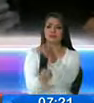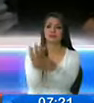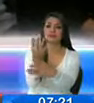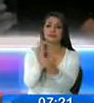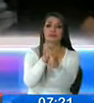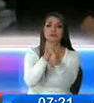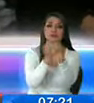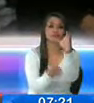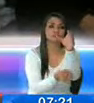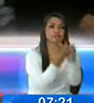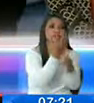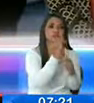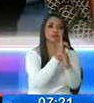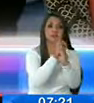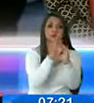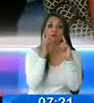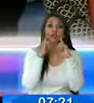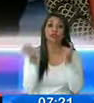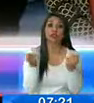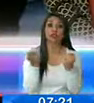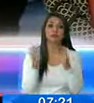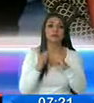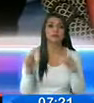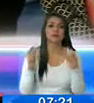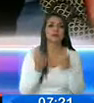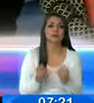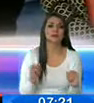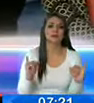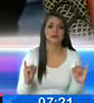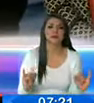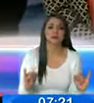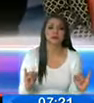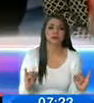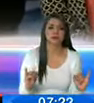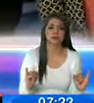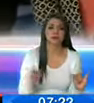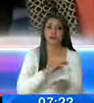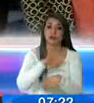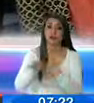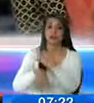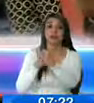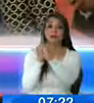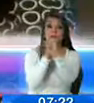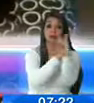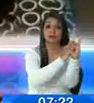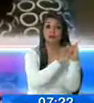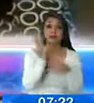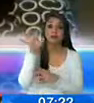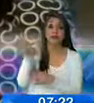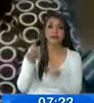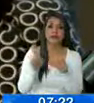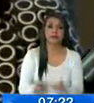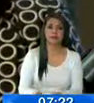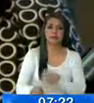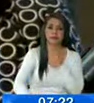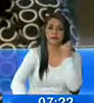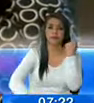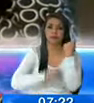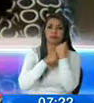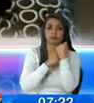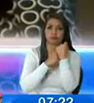control con absoluta independencia. Para ello, dijo, se necesita la cooperación de todas las instituciones del Estado. Vamos a necesitar